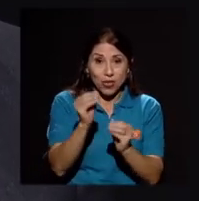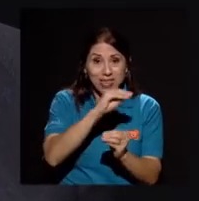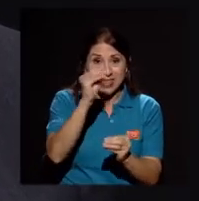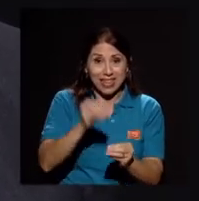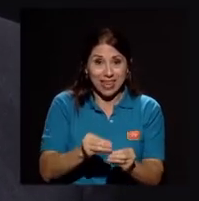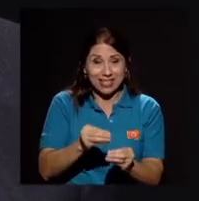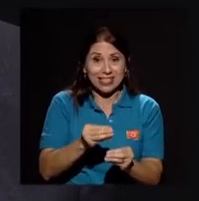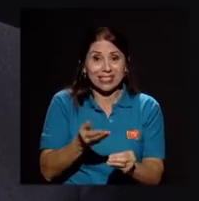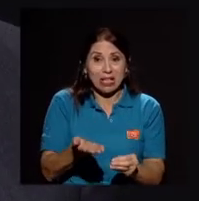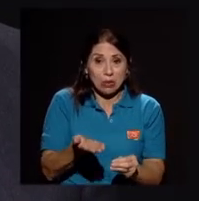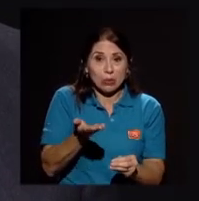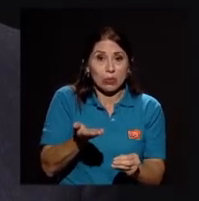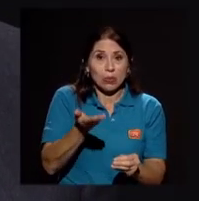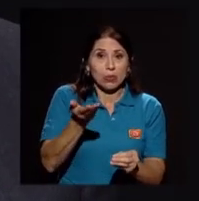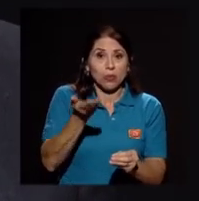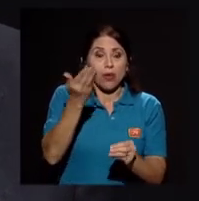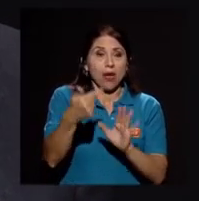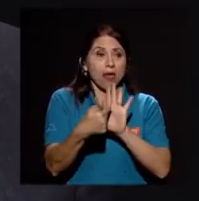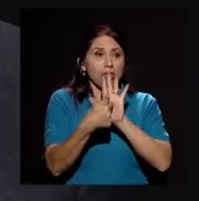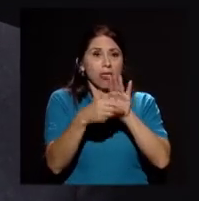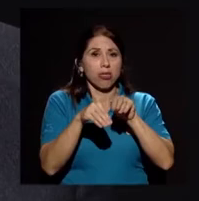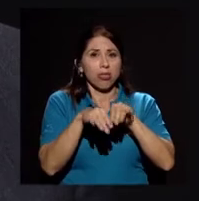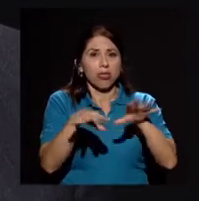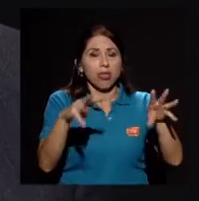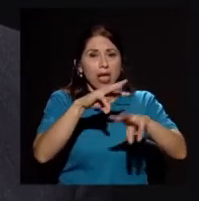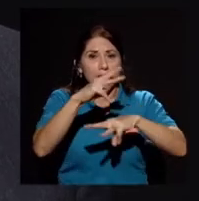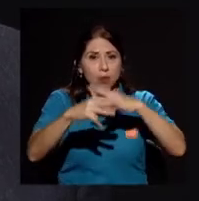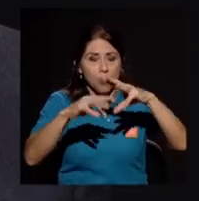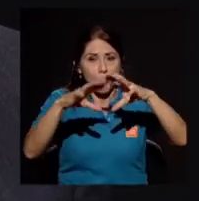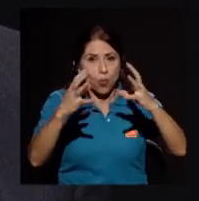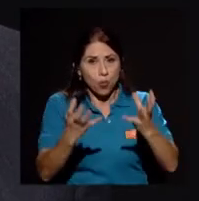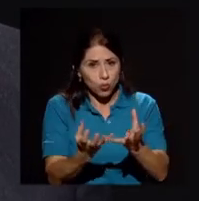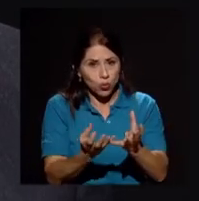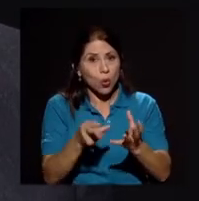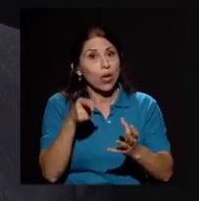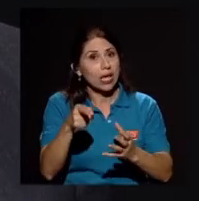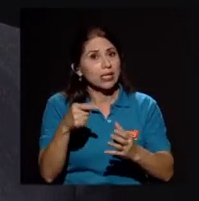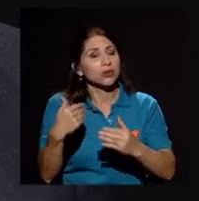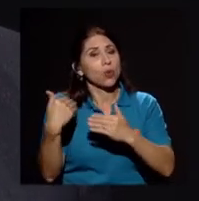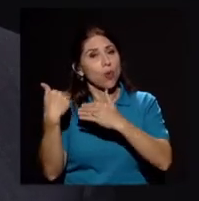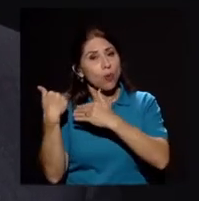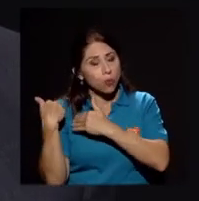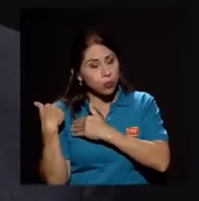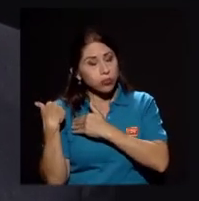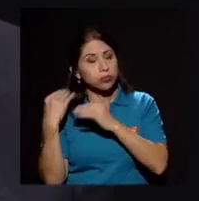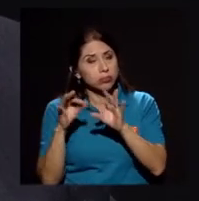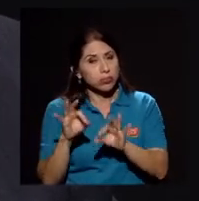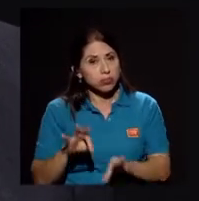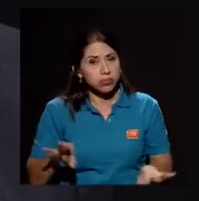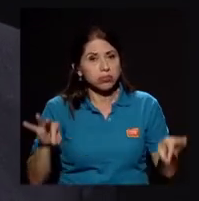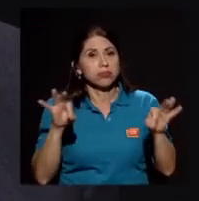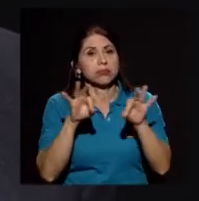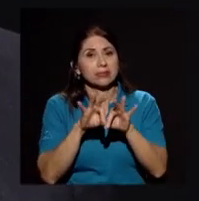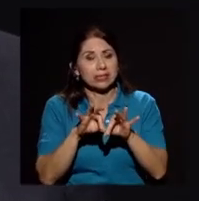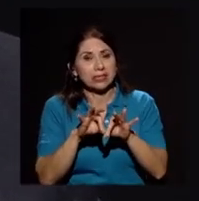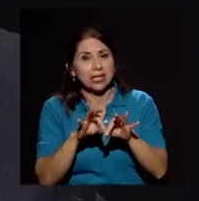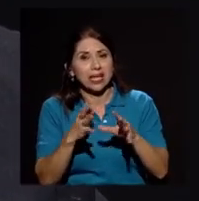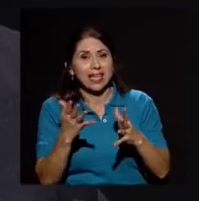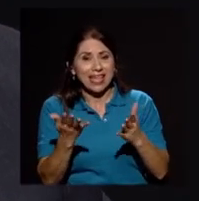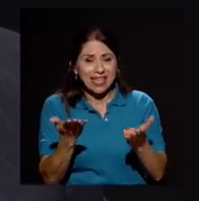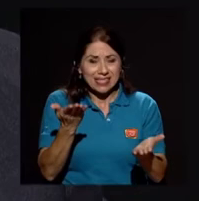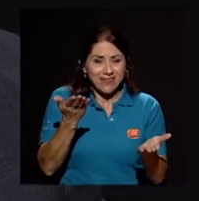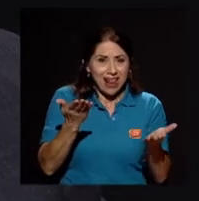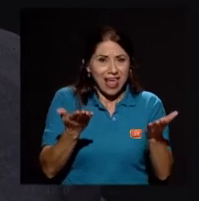y eso en alguna medida empieza a ser una carga que creciente importante que desajustó un poco ese